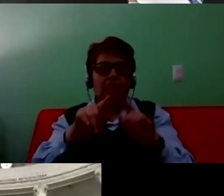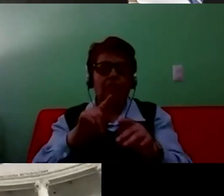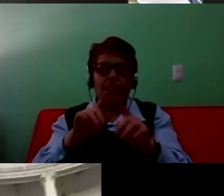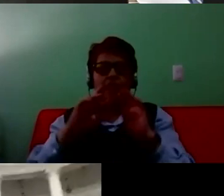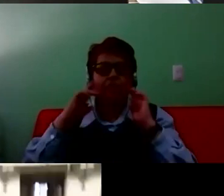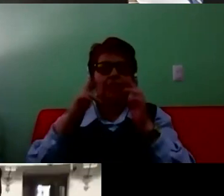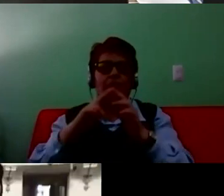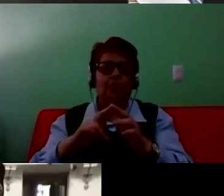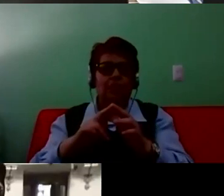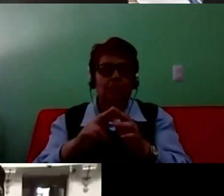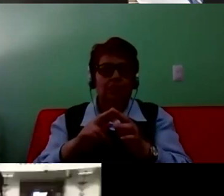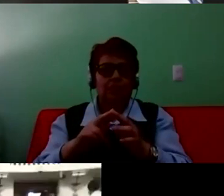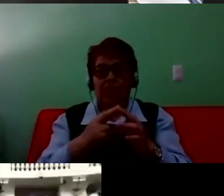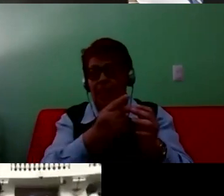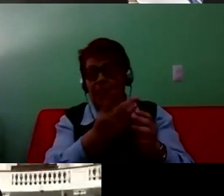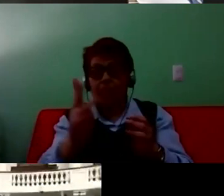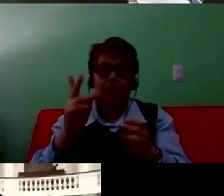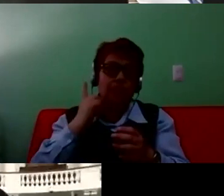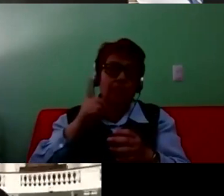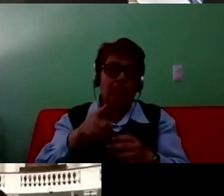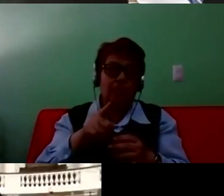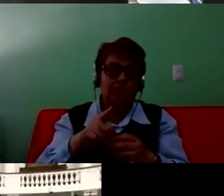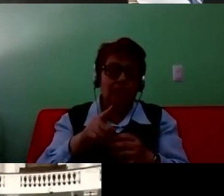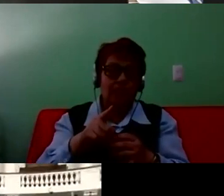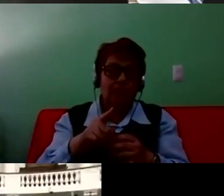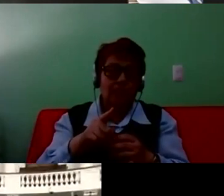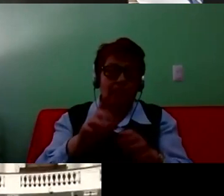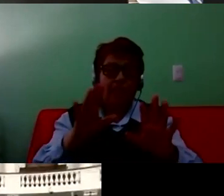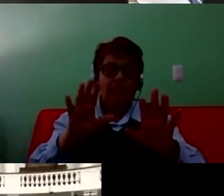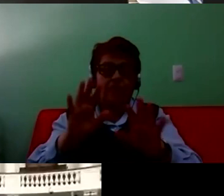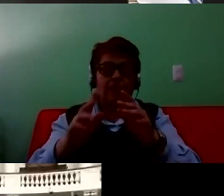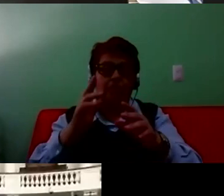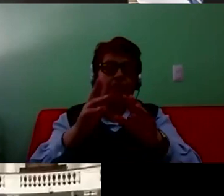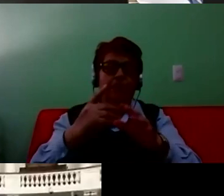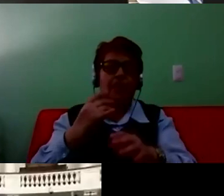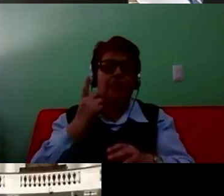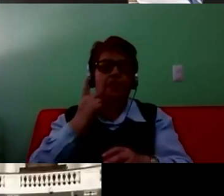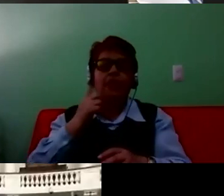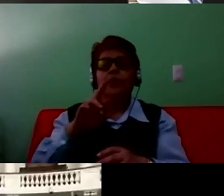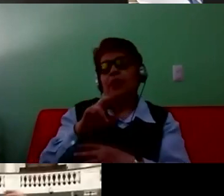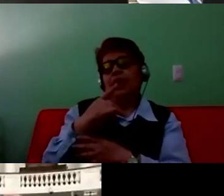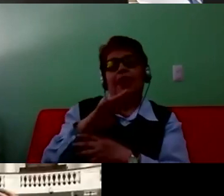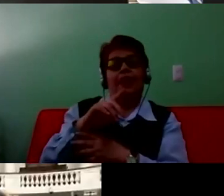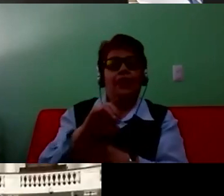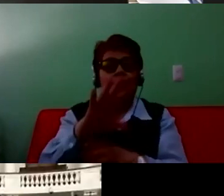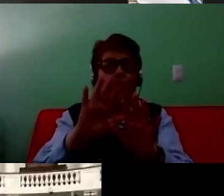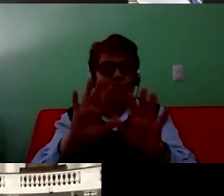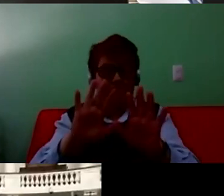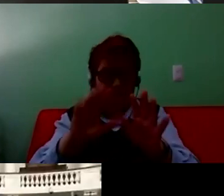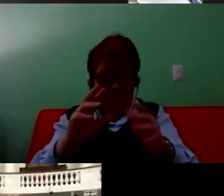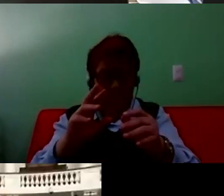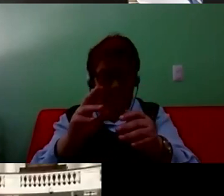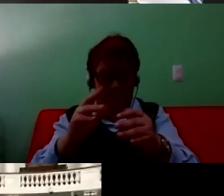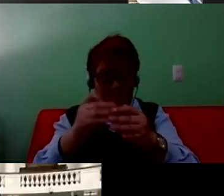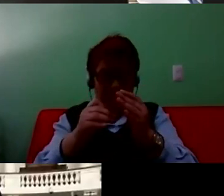sesión. ¿Alguno de los diputados o diputadas tienen algún comentario? Diputado Sí, Ricardo dígame. Fuentes, damos una cuestión.